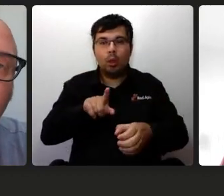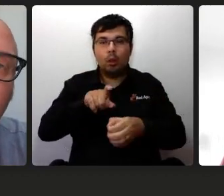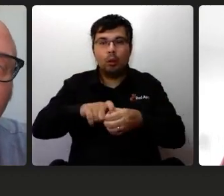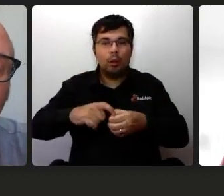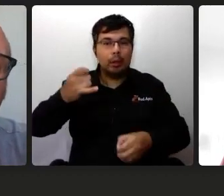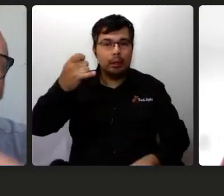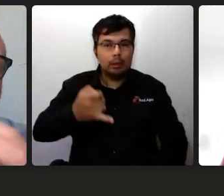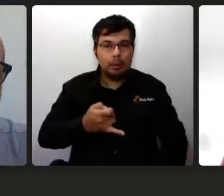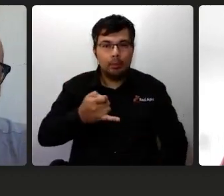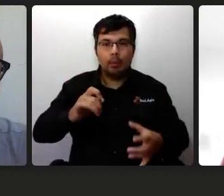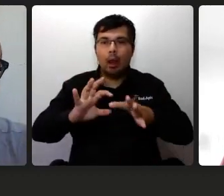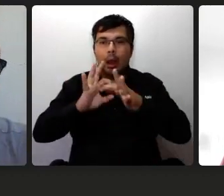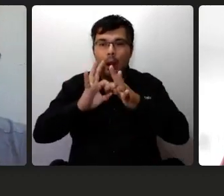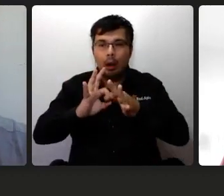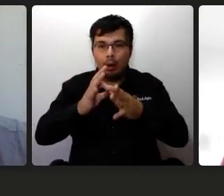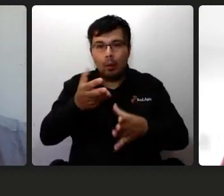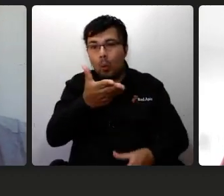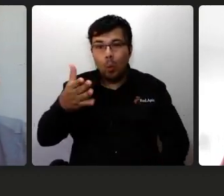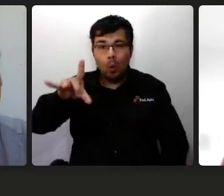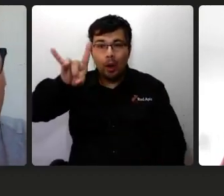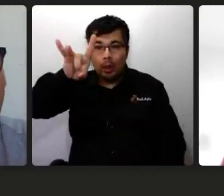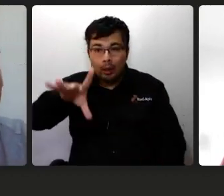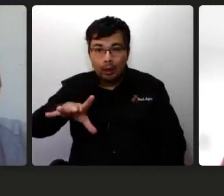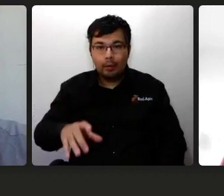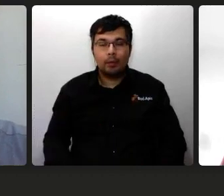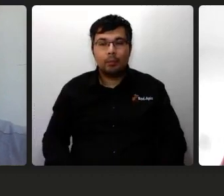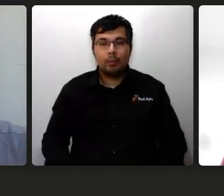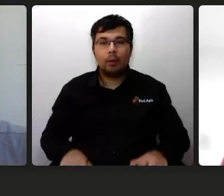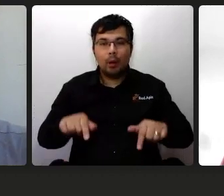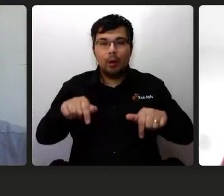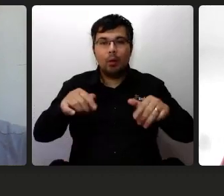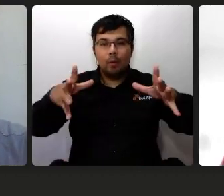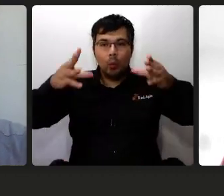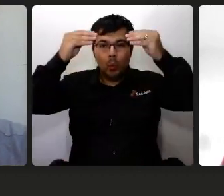de los que saben, llevarlo en fácil para que nosotros otros podamos